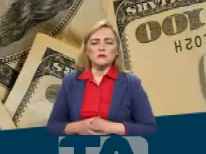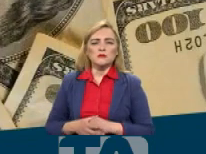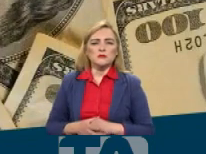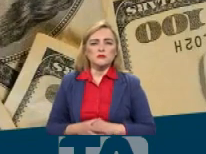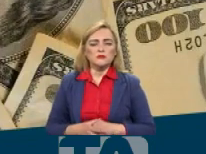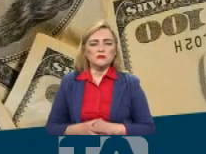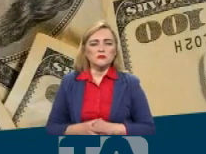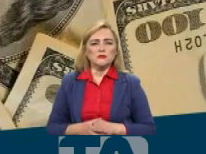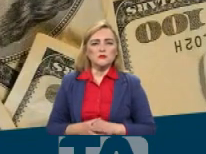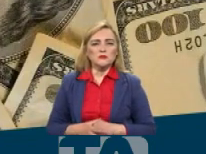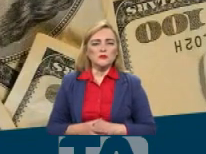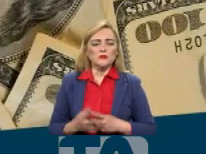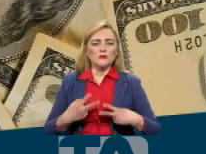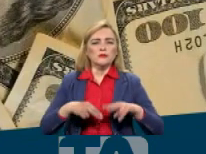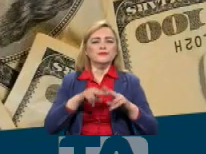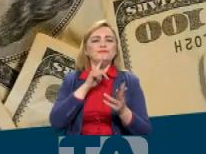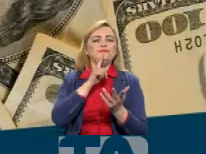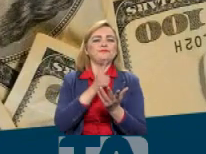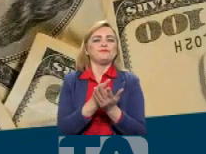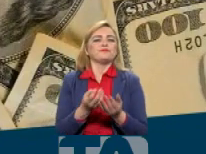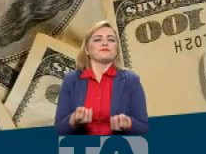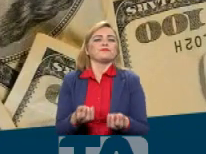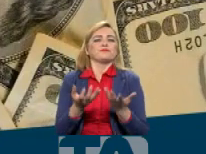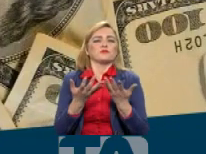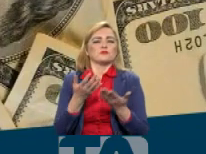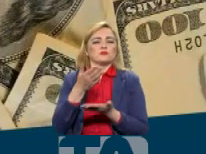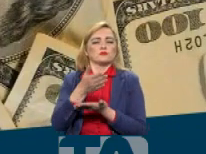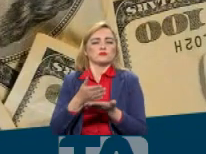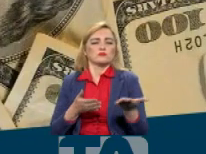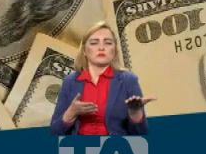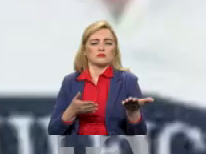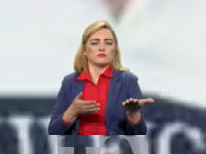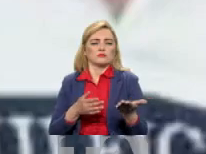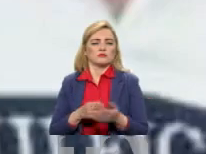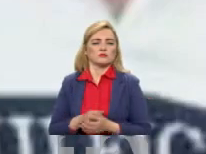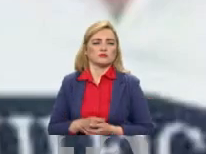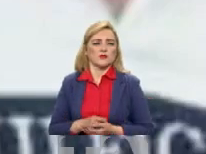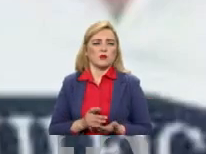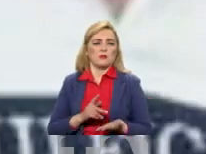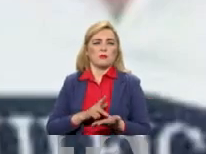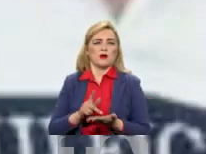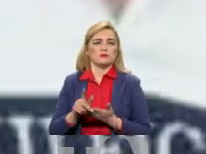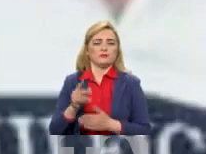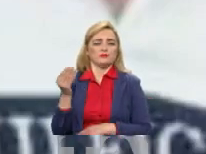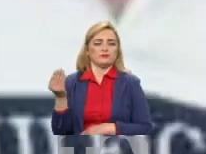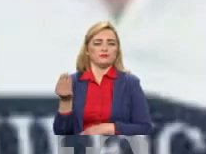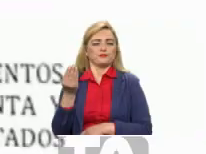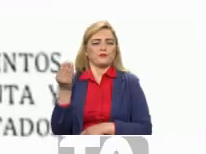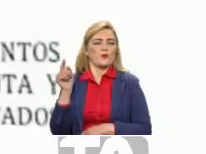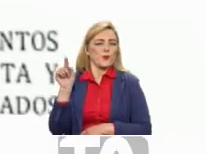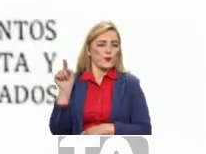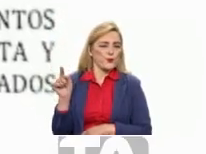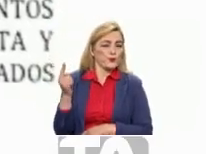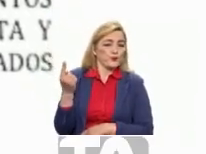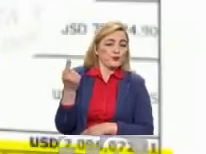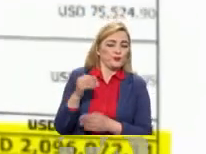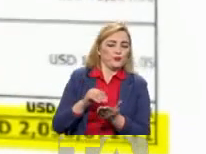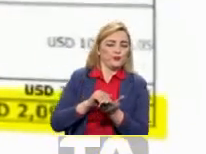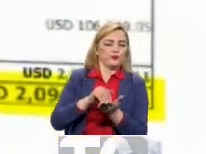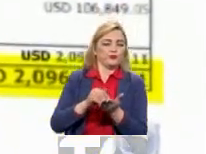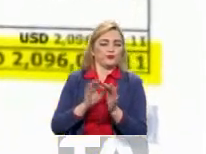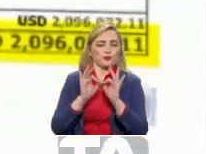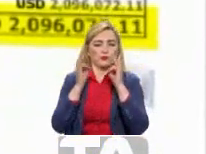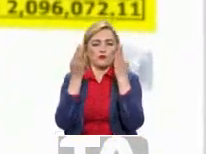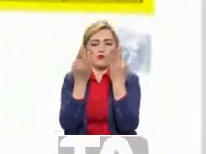es decir el precio real era de apenas la mitad de lo que se pagó pero el joven josé luís guerín a candela no es el único miembro de